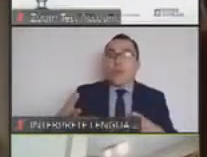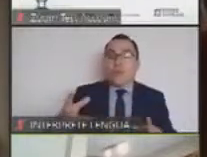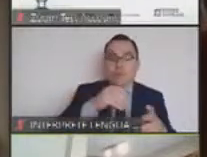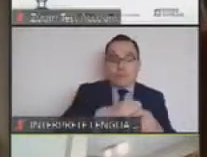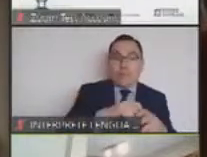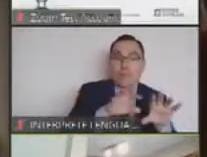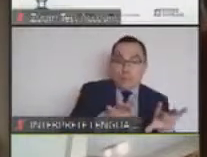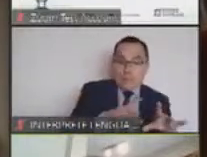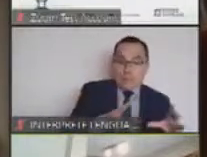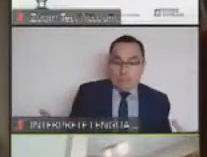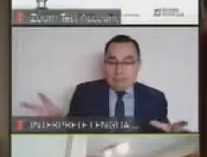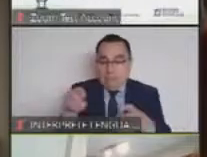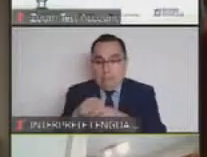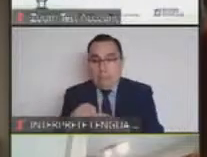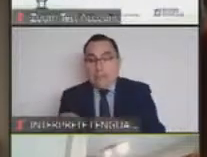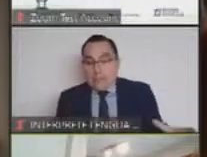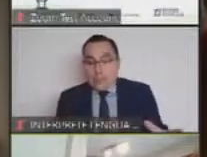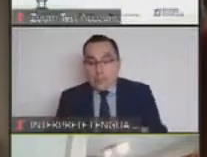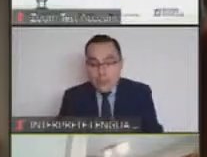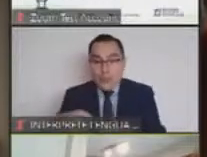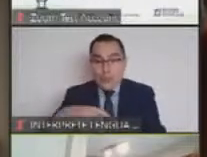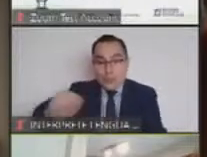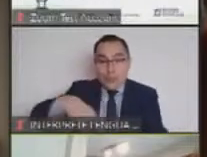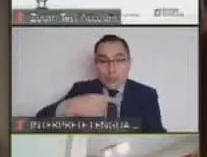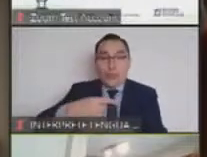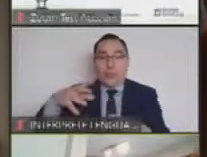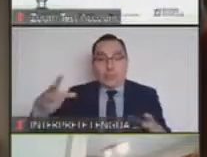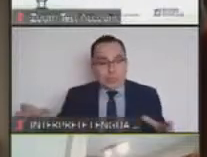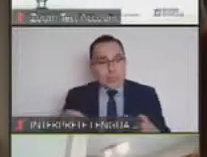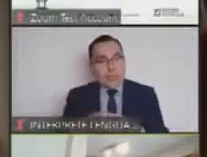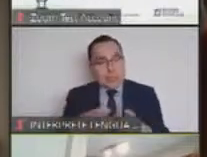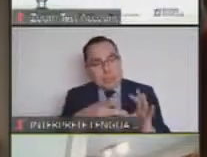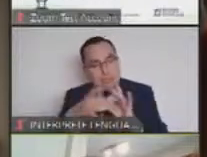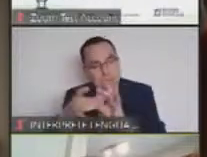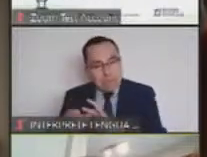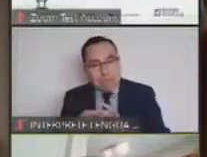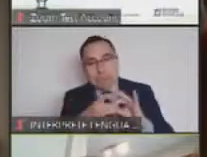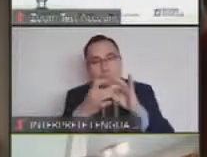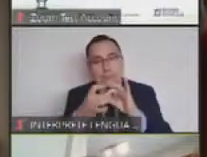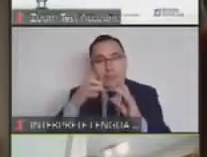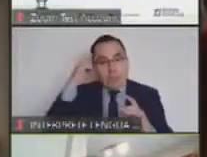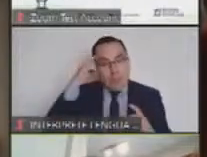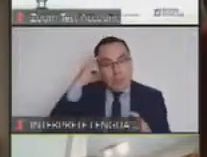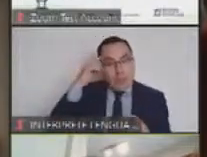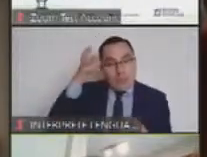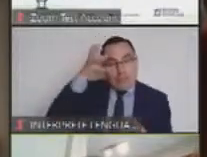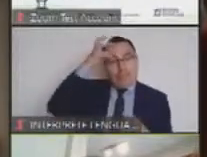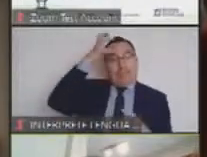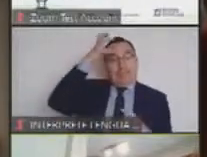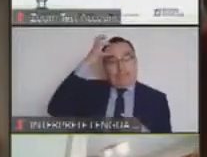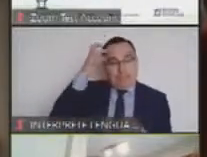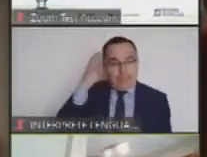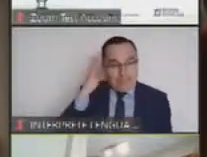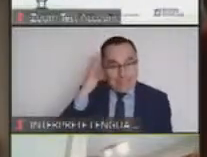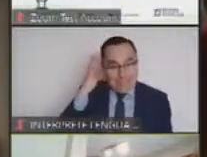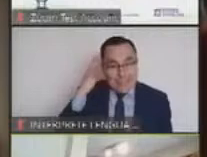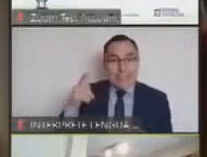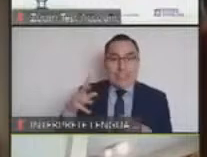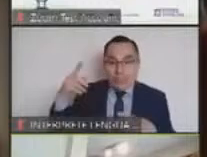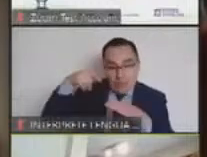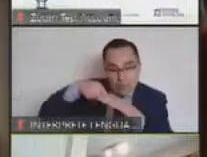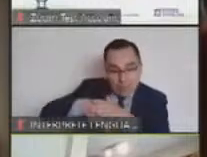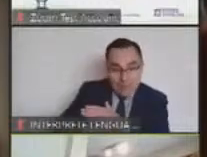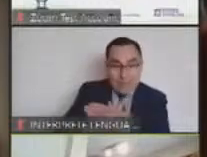administración, de forma tal que se conjugue la experiencia interna de la judicatura con